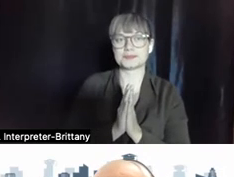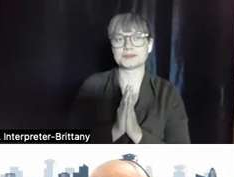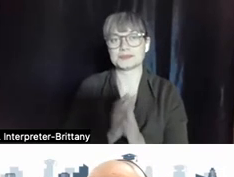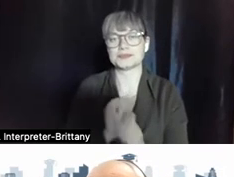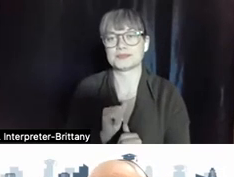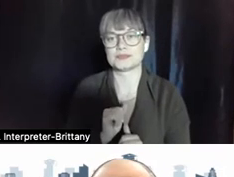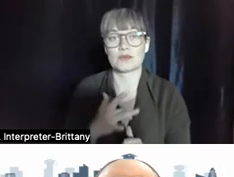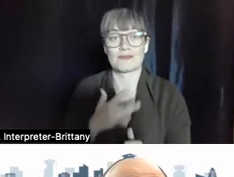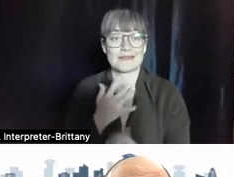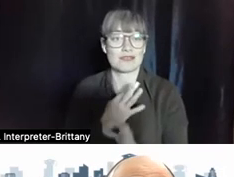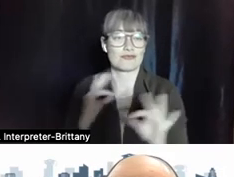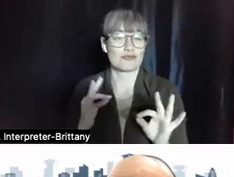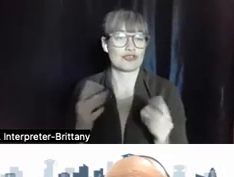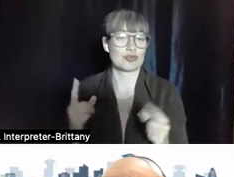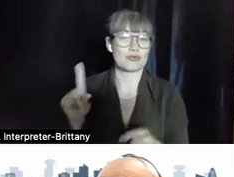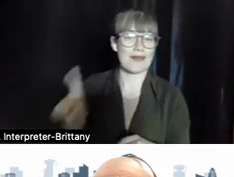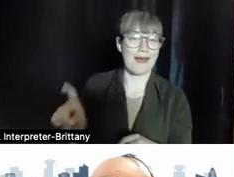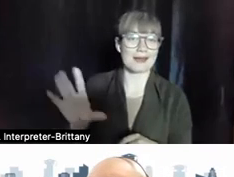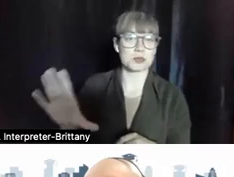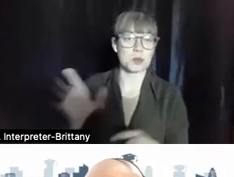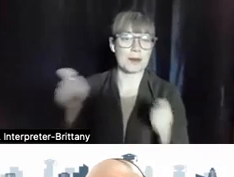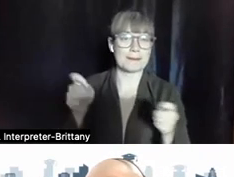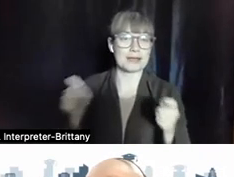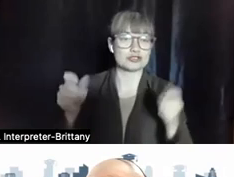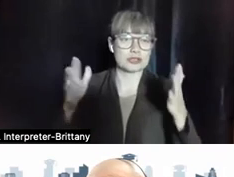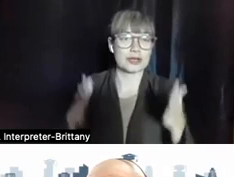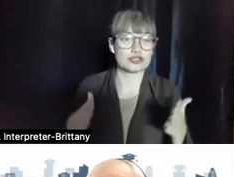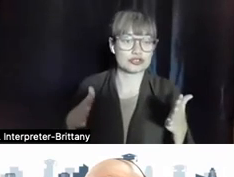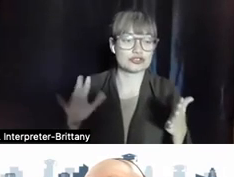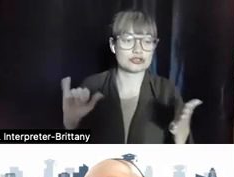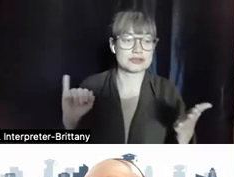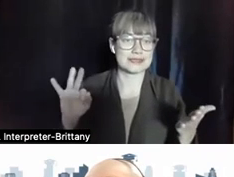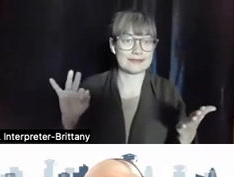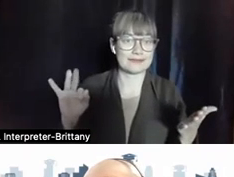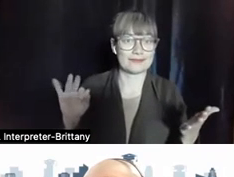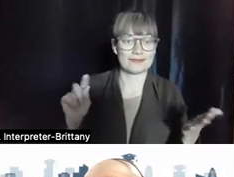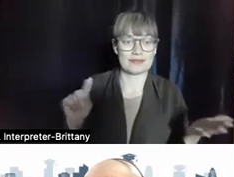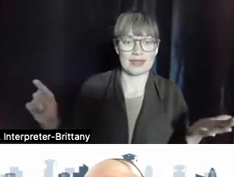petición. Por favor, pregunten a los administradores